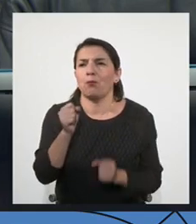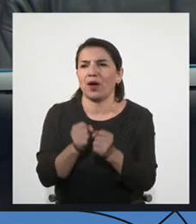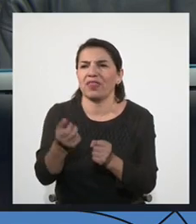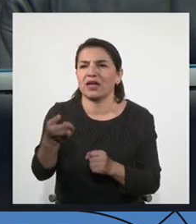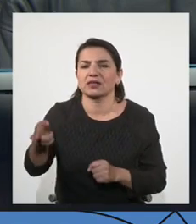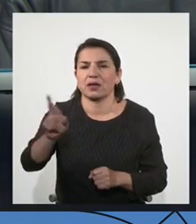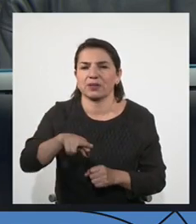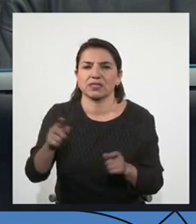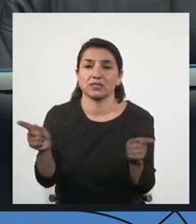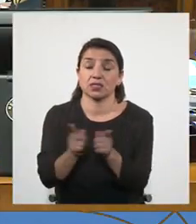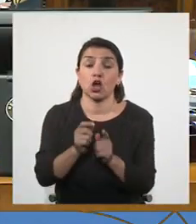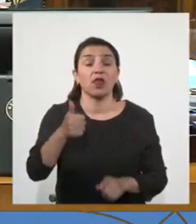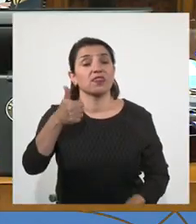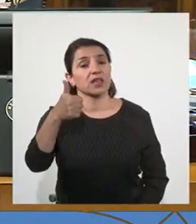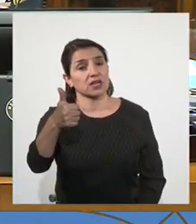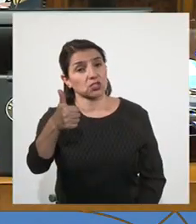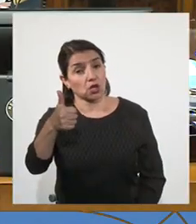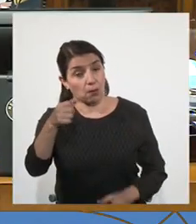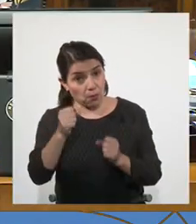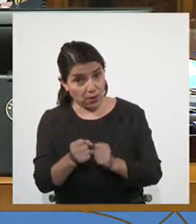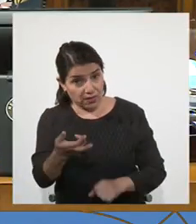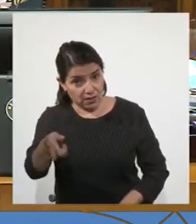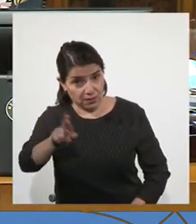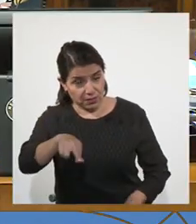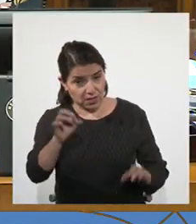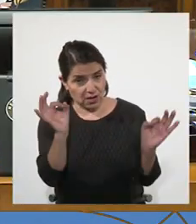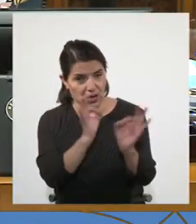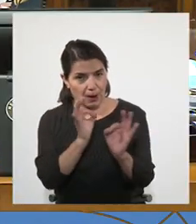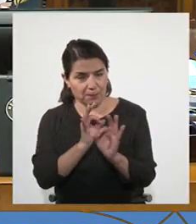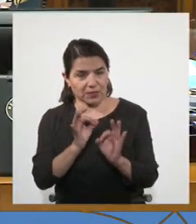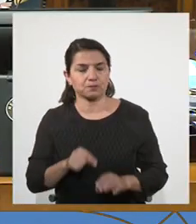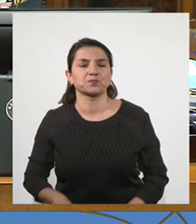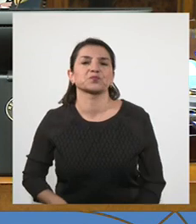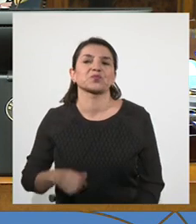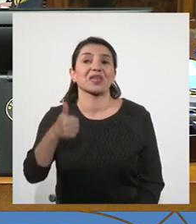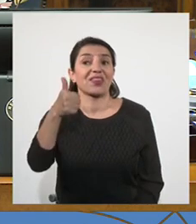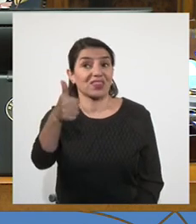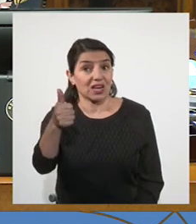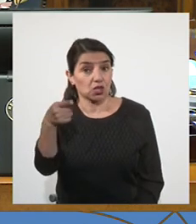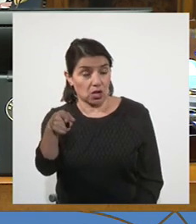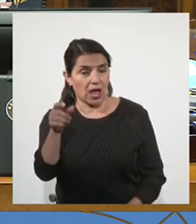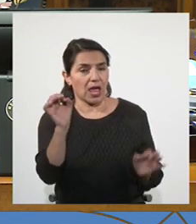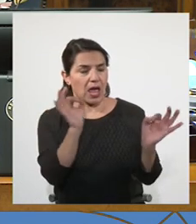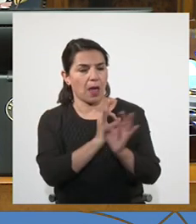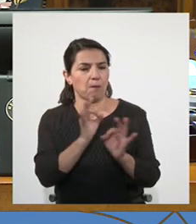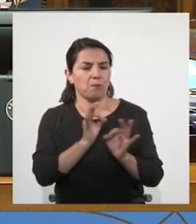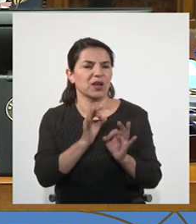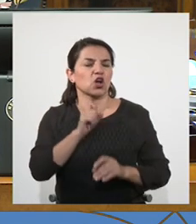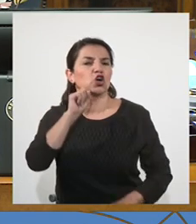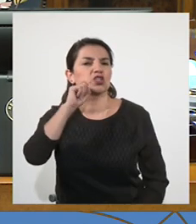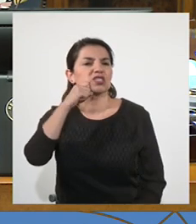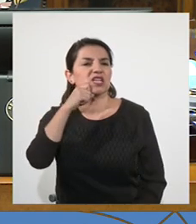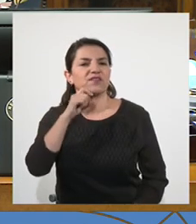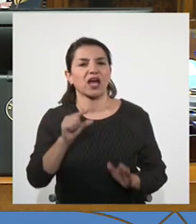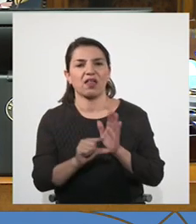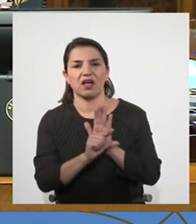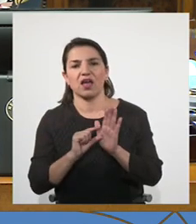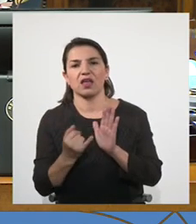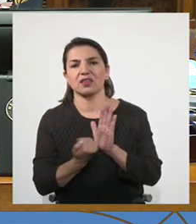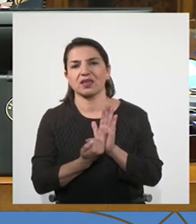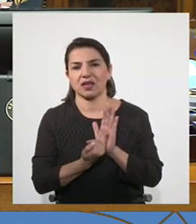qué es lo que director, dice. Director, explicó, a ver, el director explicó qué es lo que significaba esta indicación.